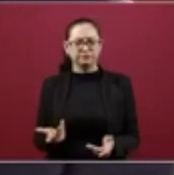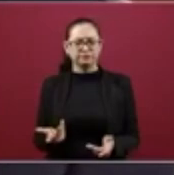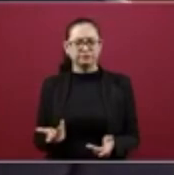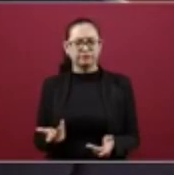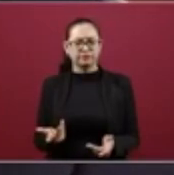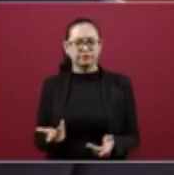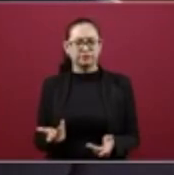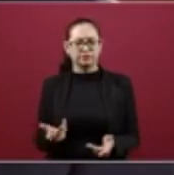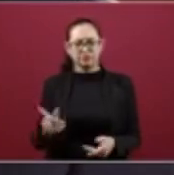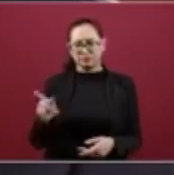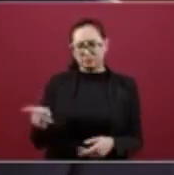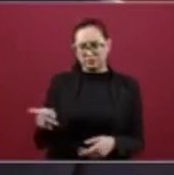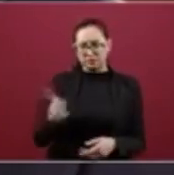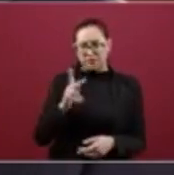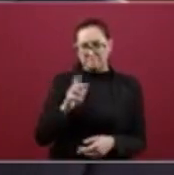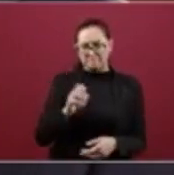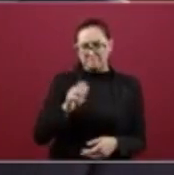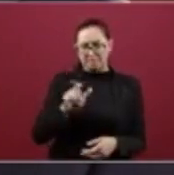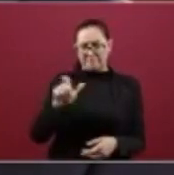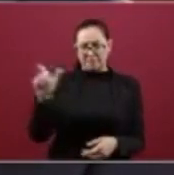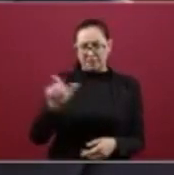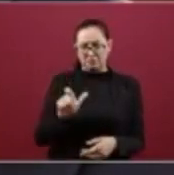contrate de manera directa